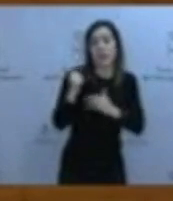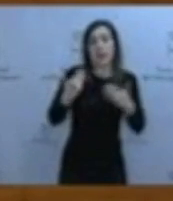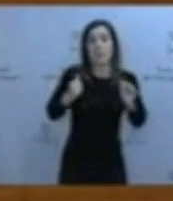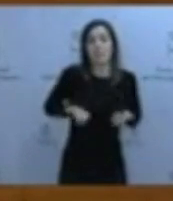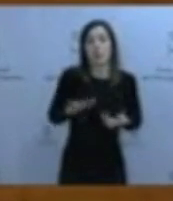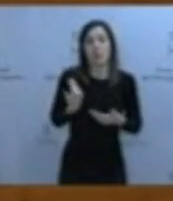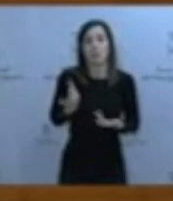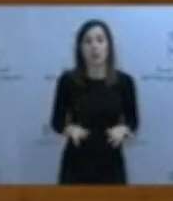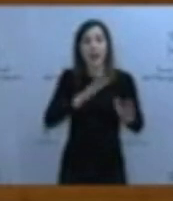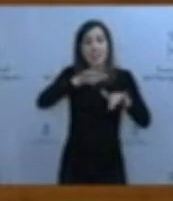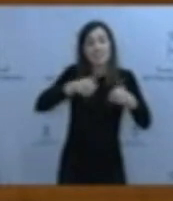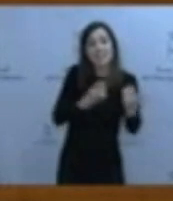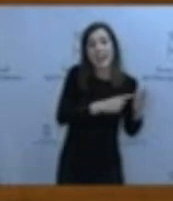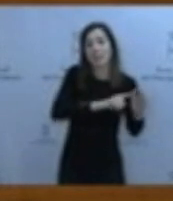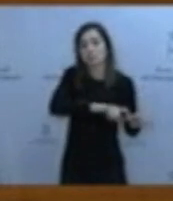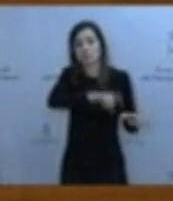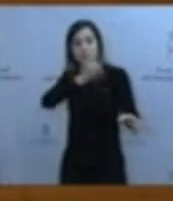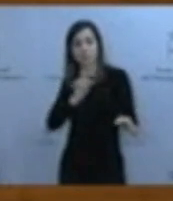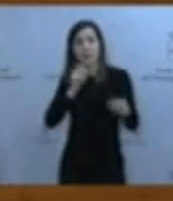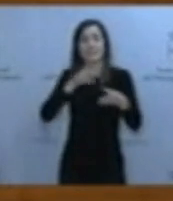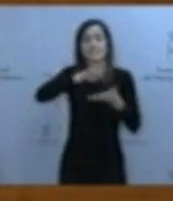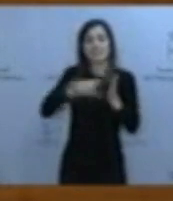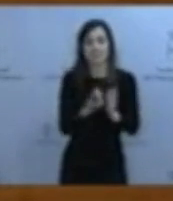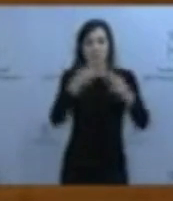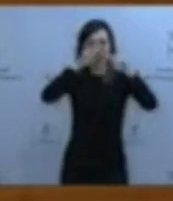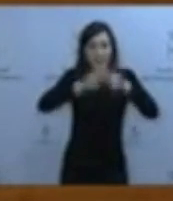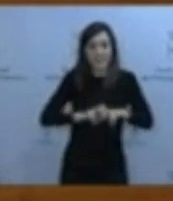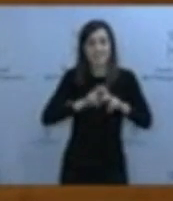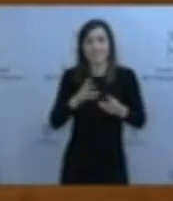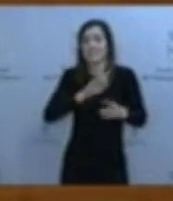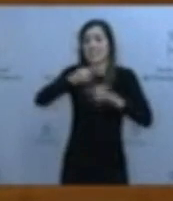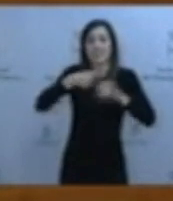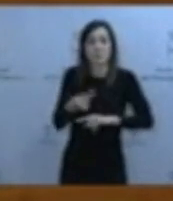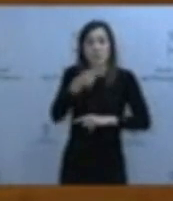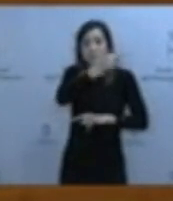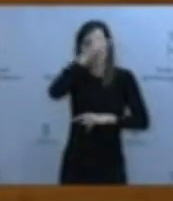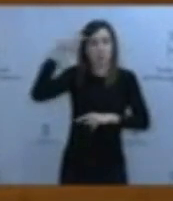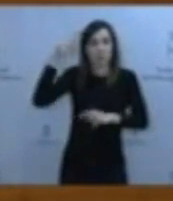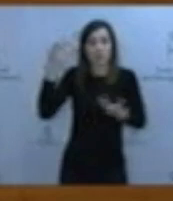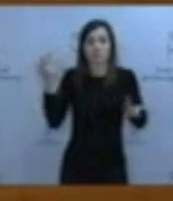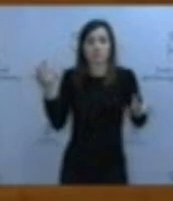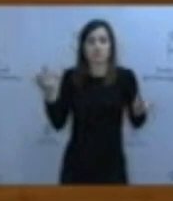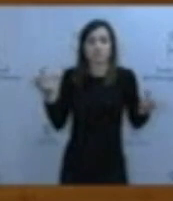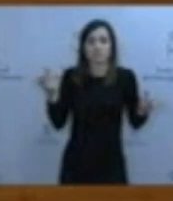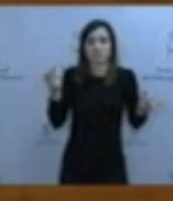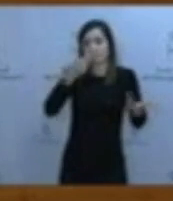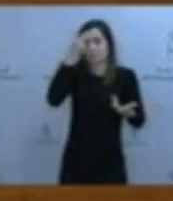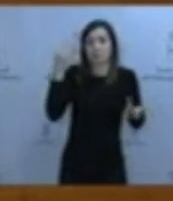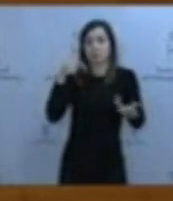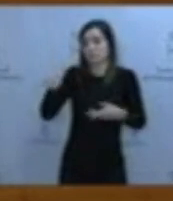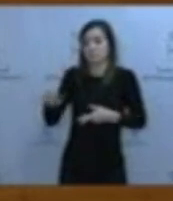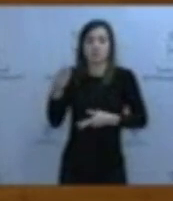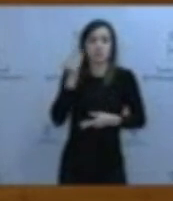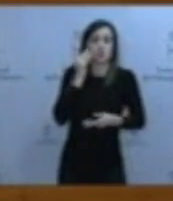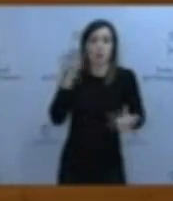fuera de estos sistemas de análisis y por lo general suelen ser etiquetados como etiqueta de anís al mono, los listos, los tontos,